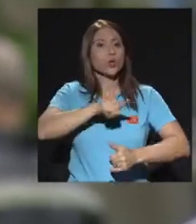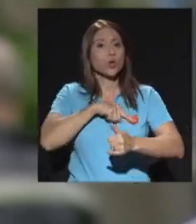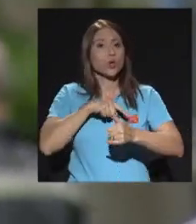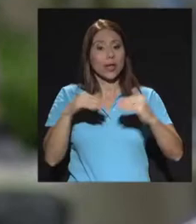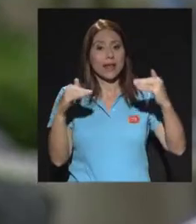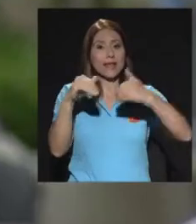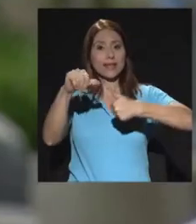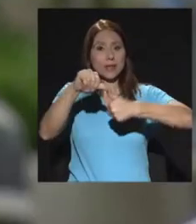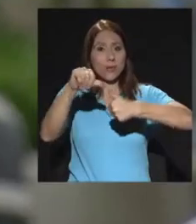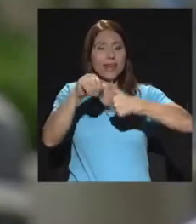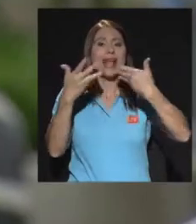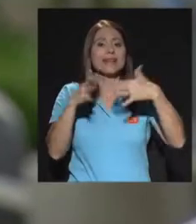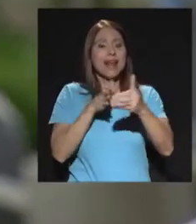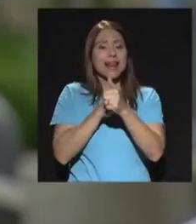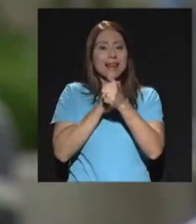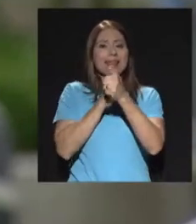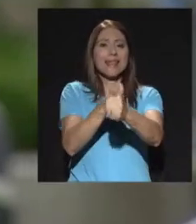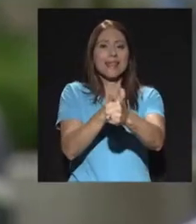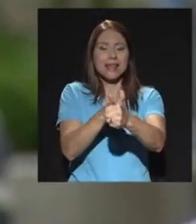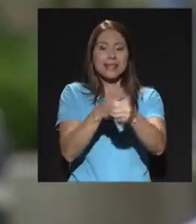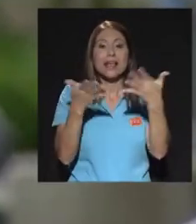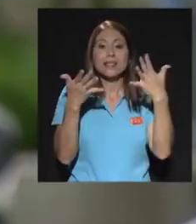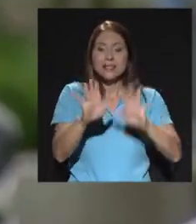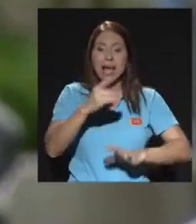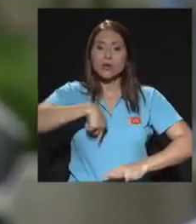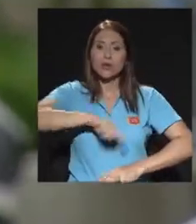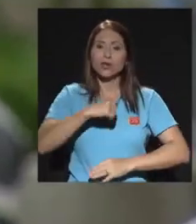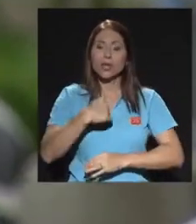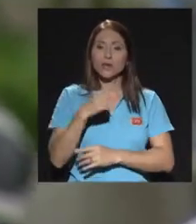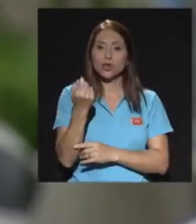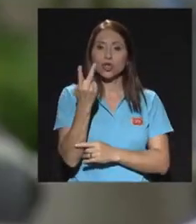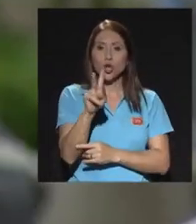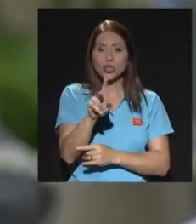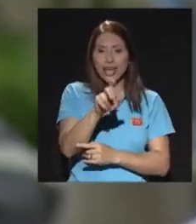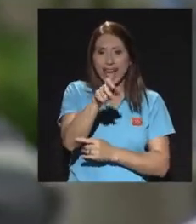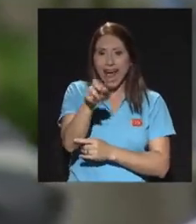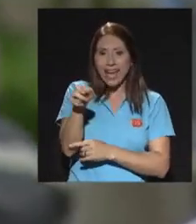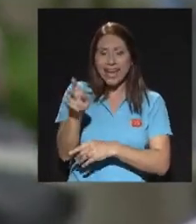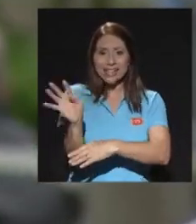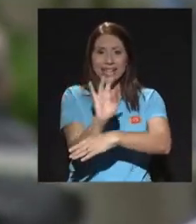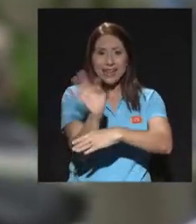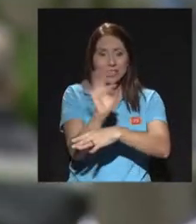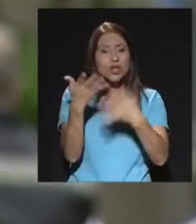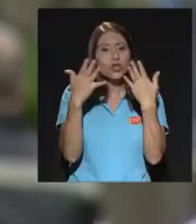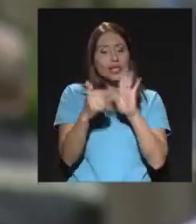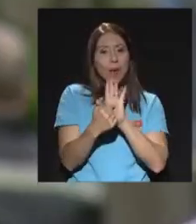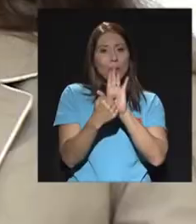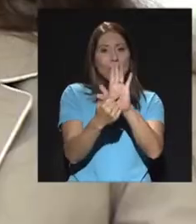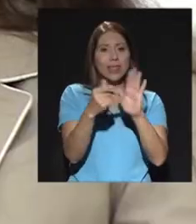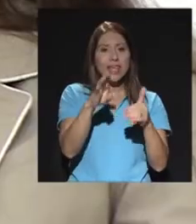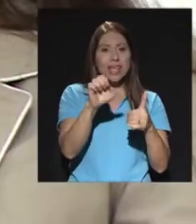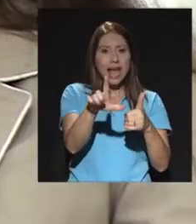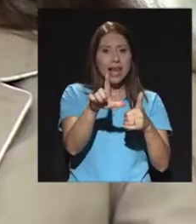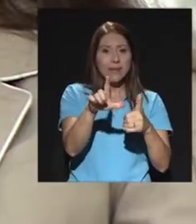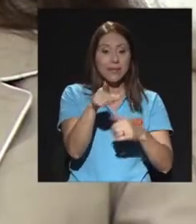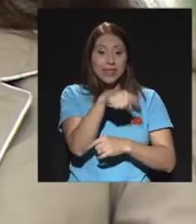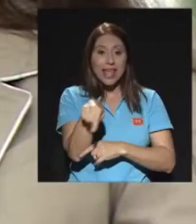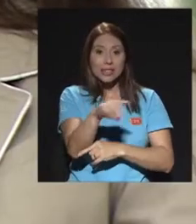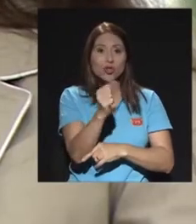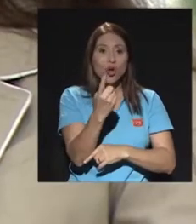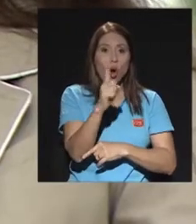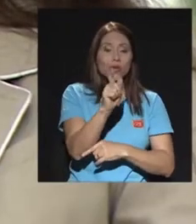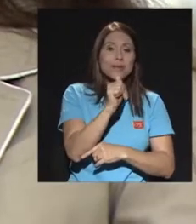Centroamérica, ya tenemos 12 canales de televisión transmitiendo en digital, 11 privados y uno del